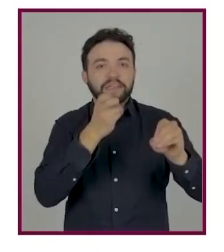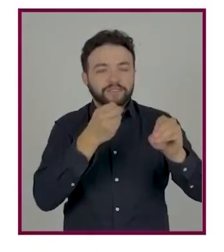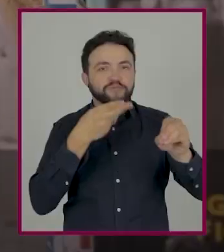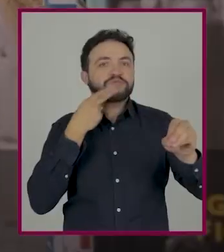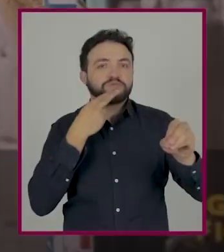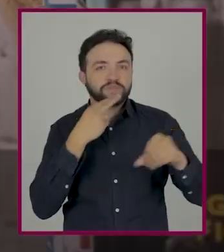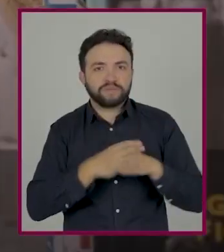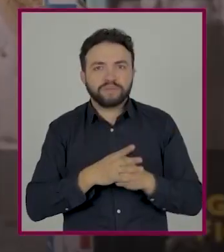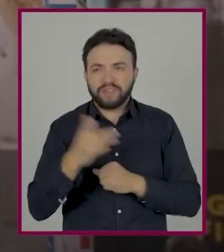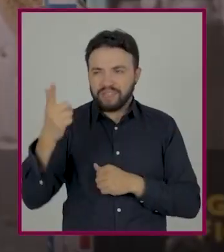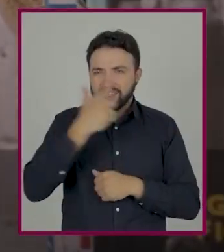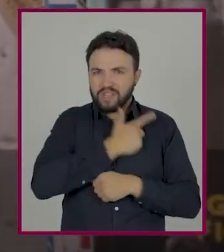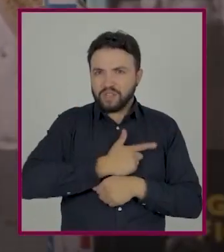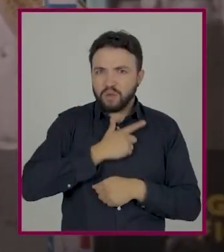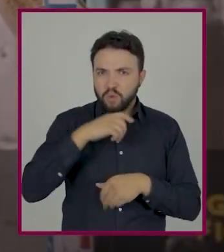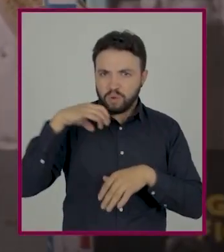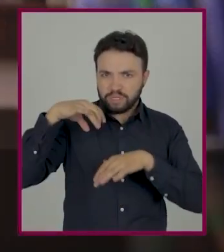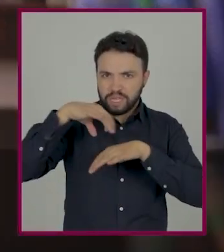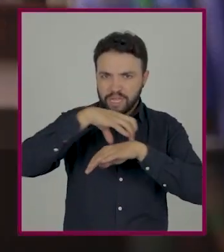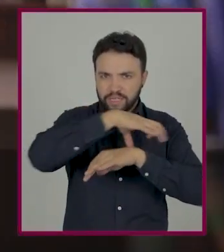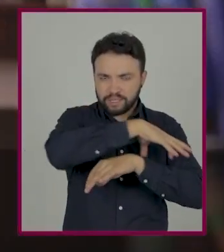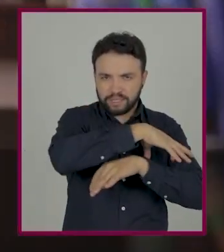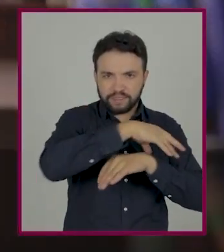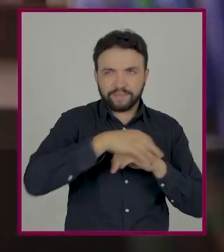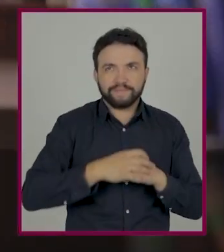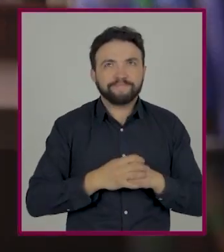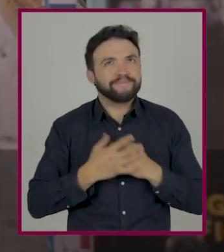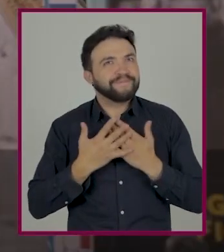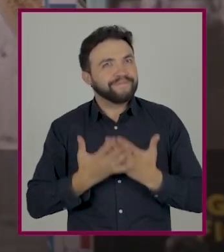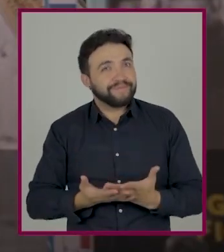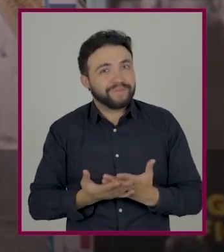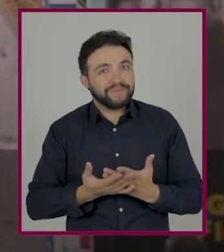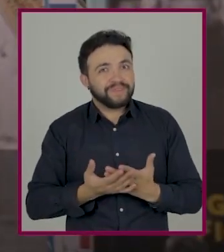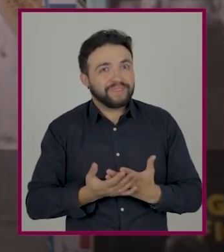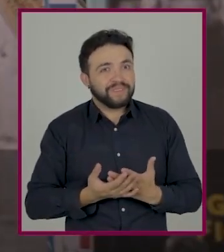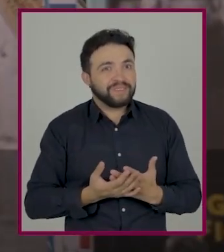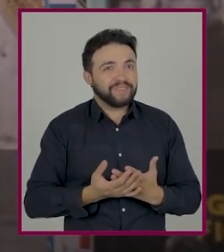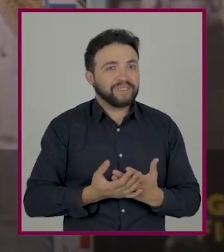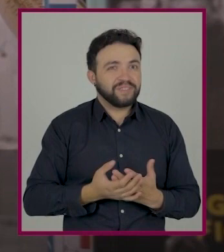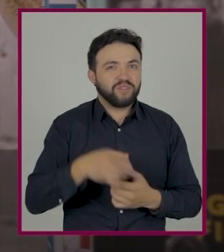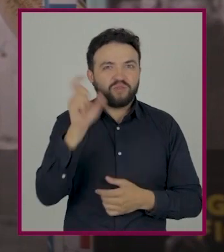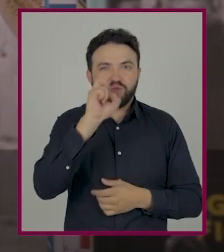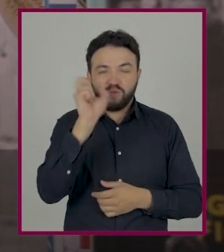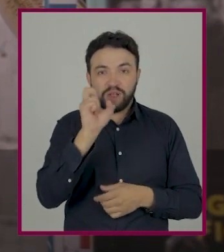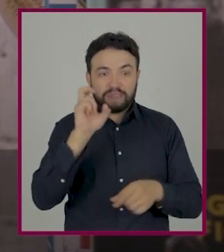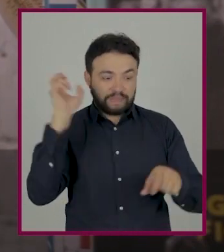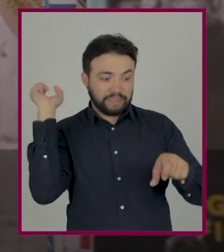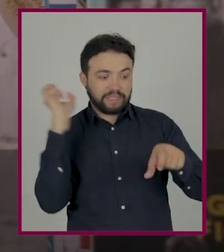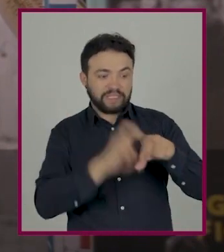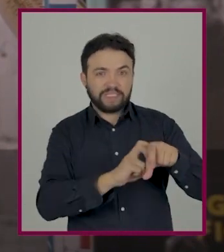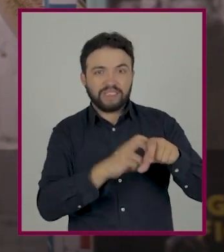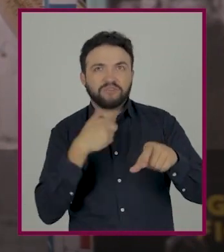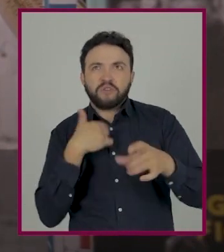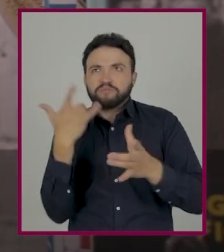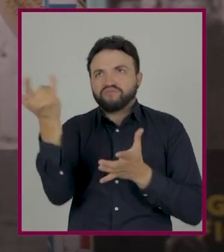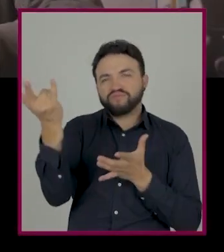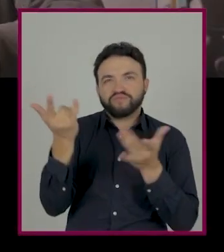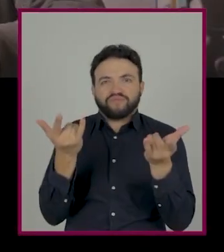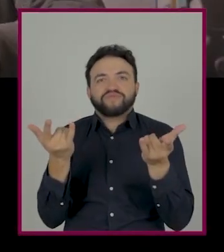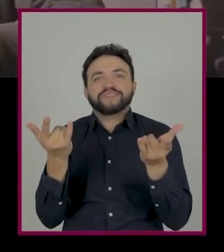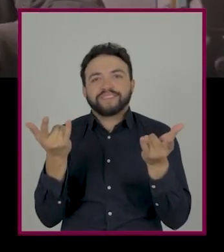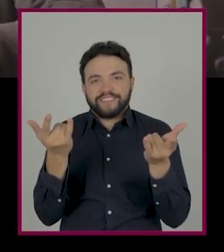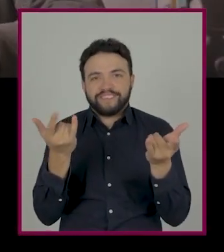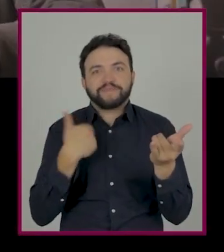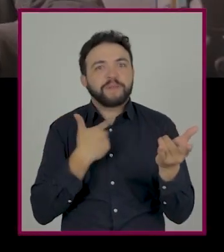de ideas. A ver, eso sí me interesa. ¿Te gustan las arañas? Sobre todo cuando te muerden y te dan